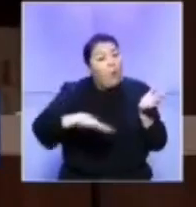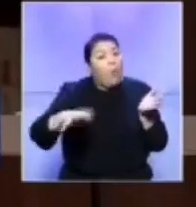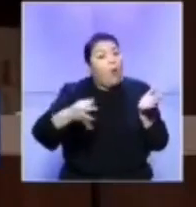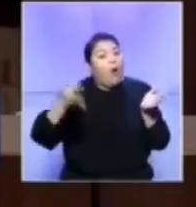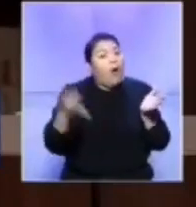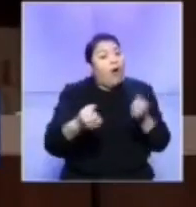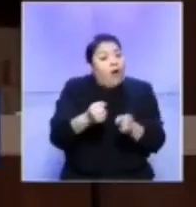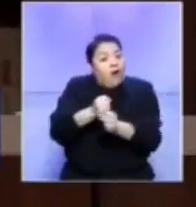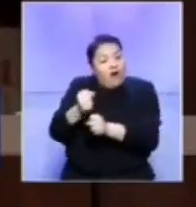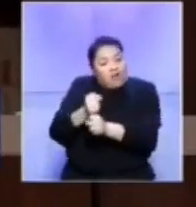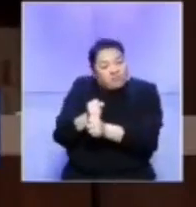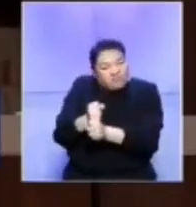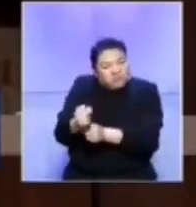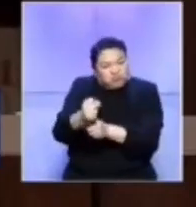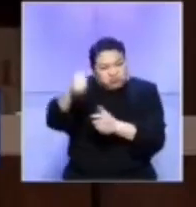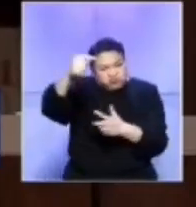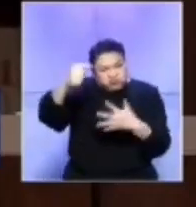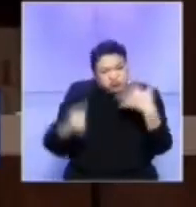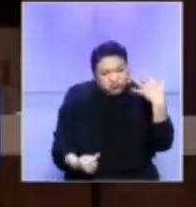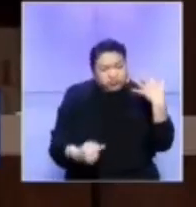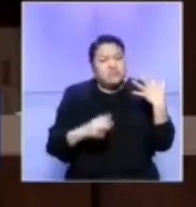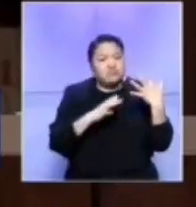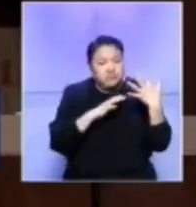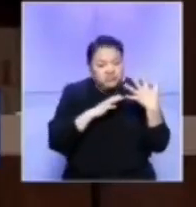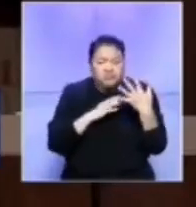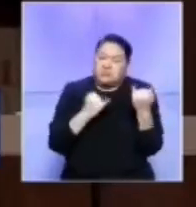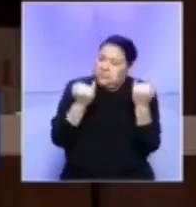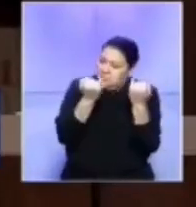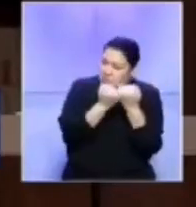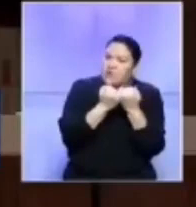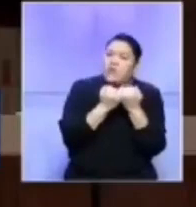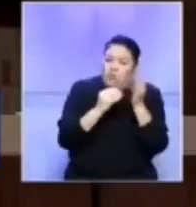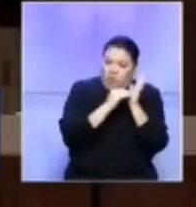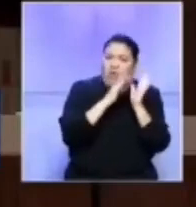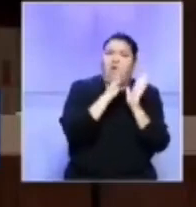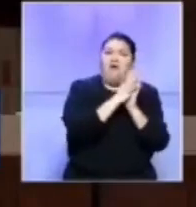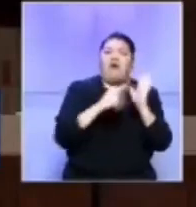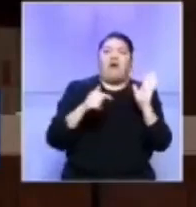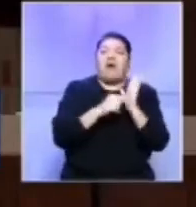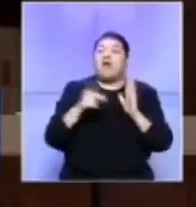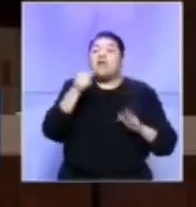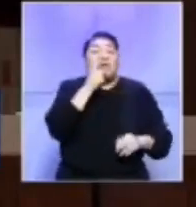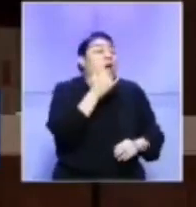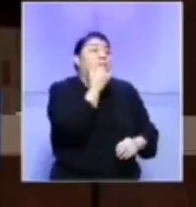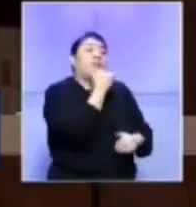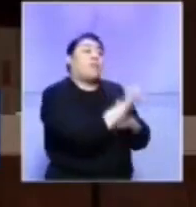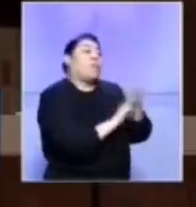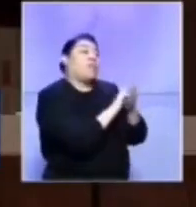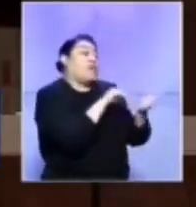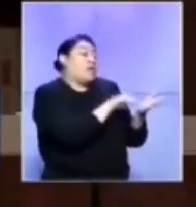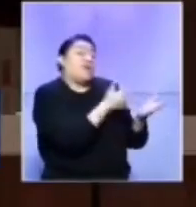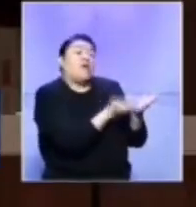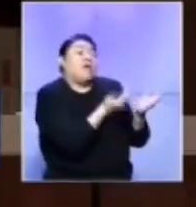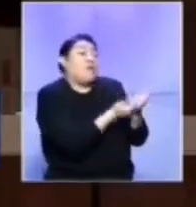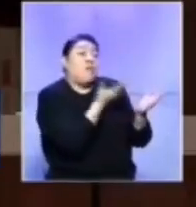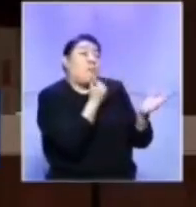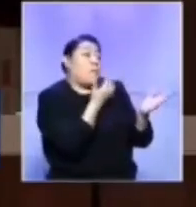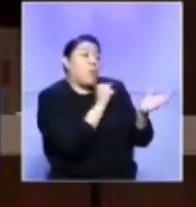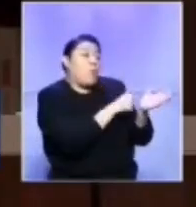variante más de las modalidades de violencia hacia las mujeres y no puede ser un pretexto para entonces